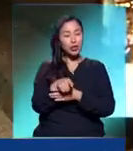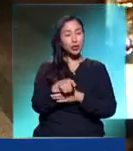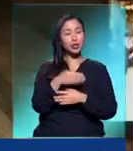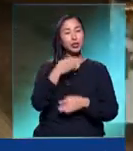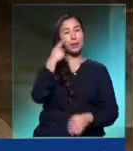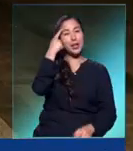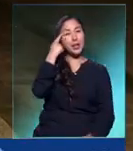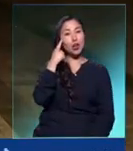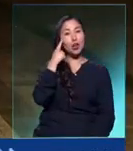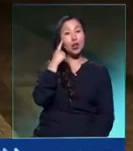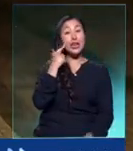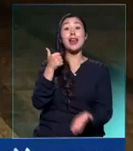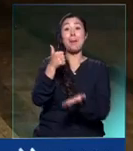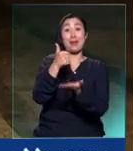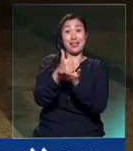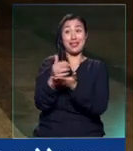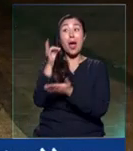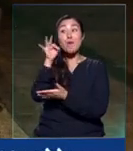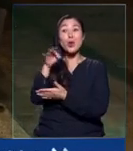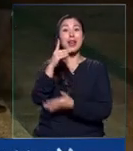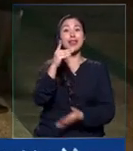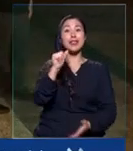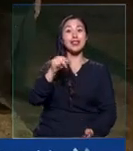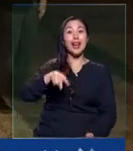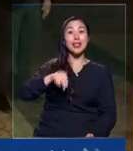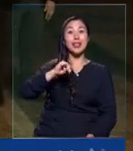que la presencia de Daniela ha sido fundamental.